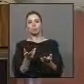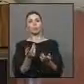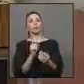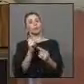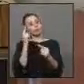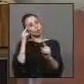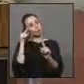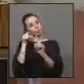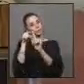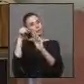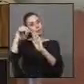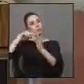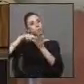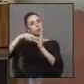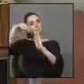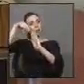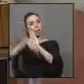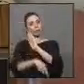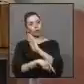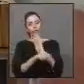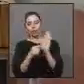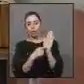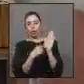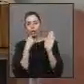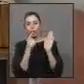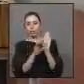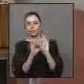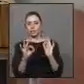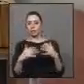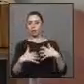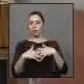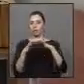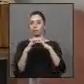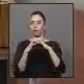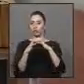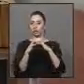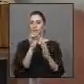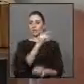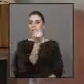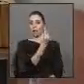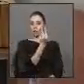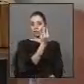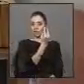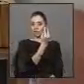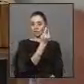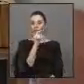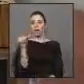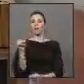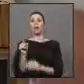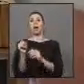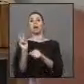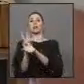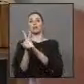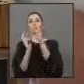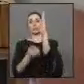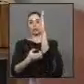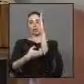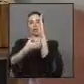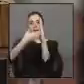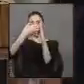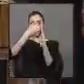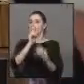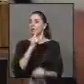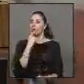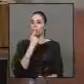que no ataca el problema de fondo, que no dice ni una letra respecto al fortalecimiento desde la universidad a la carrera docente, que no se refiere